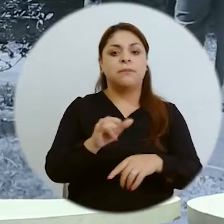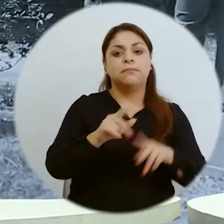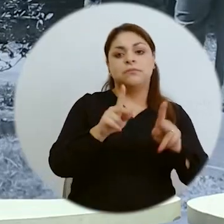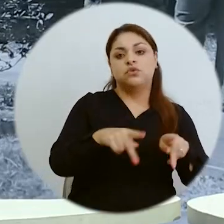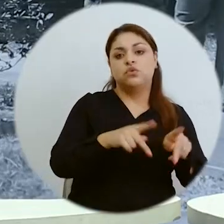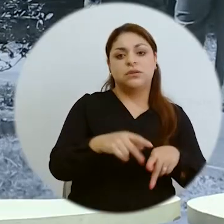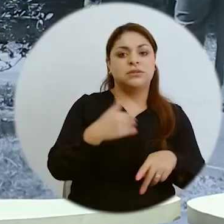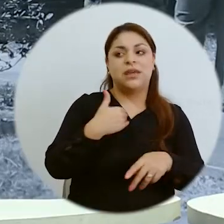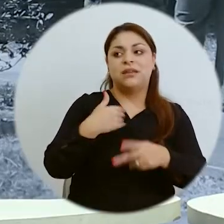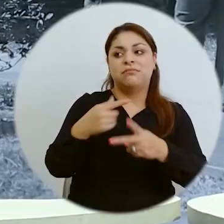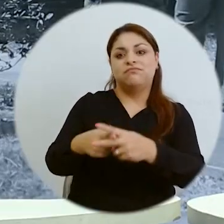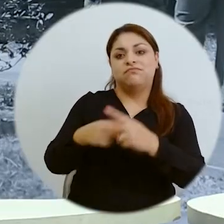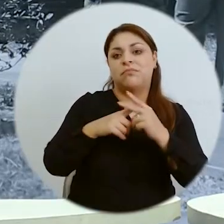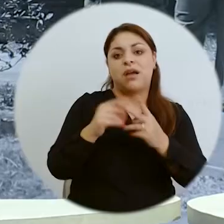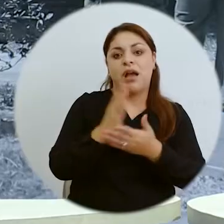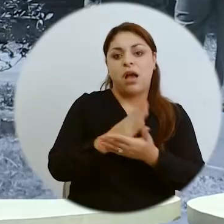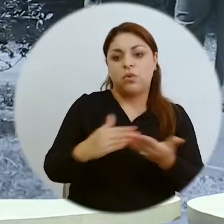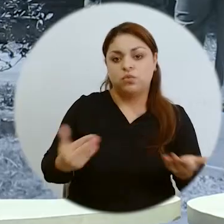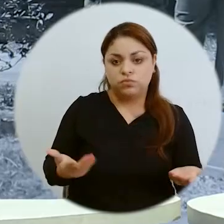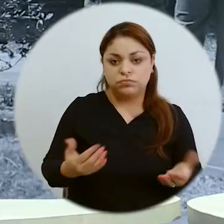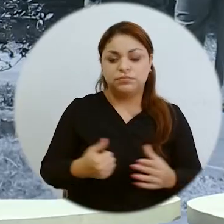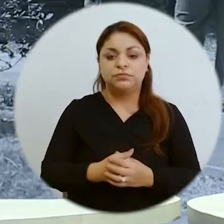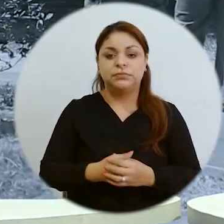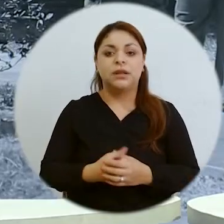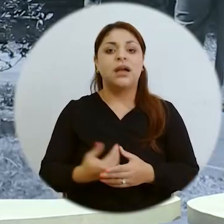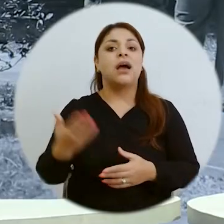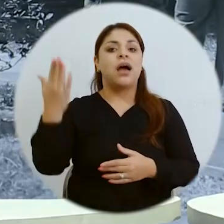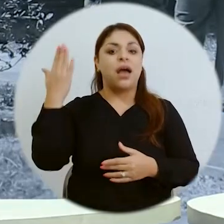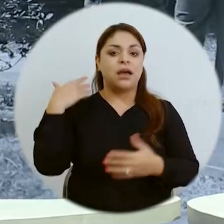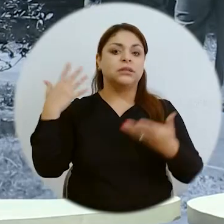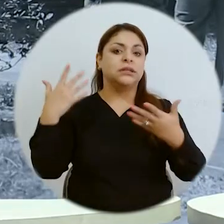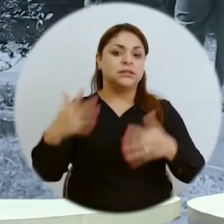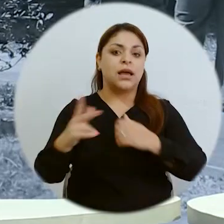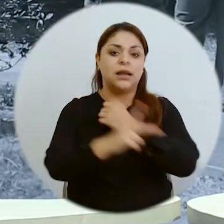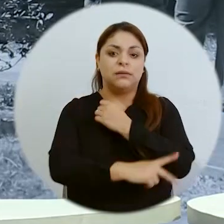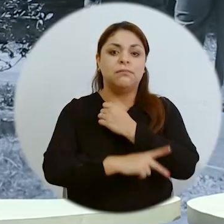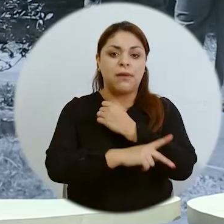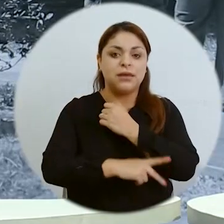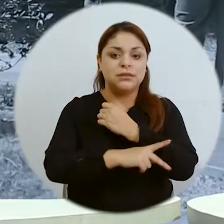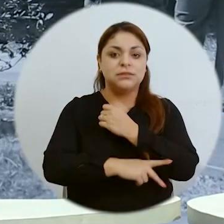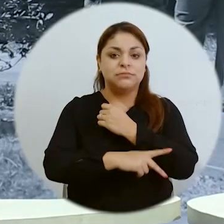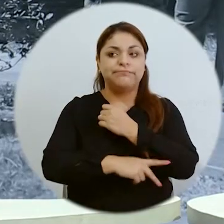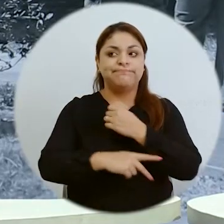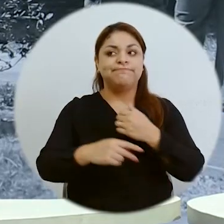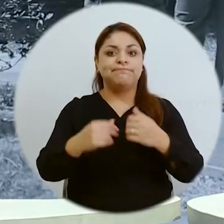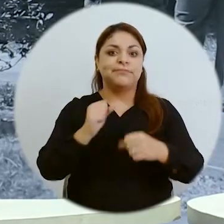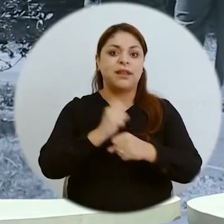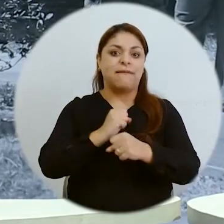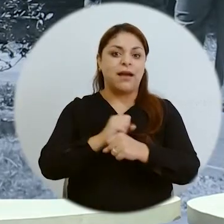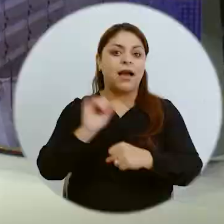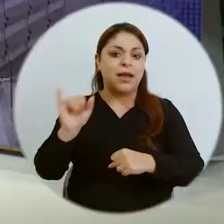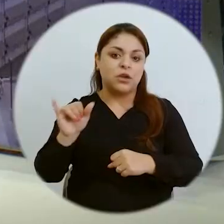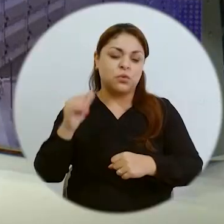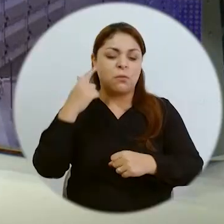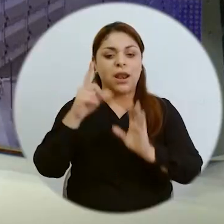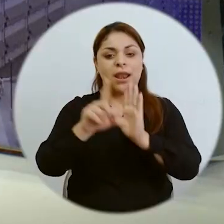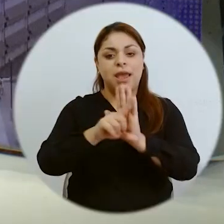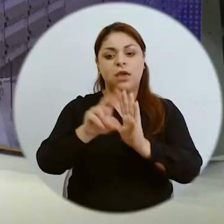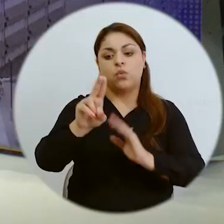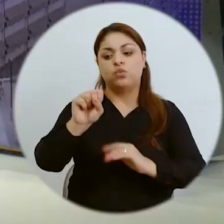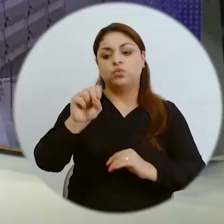tema de la legislación vigente y cómo llegar a una normativa que sea